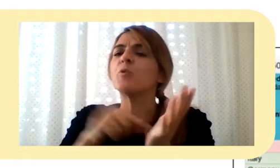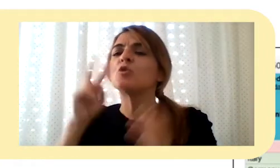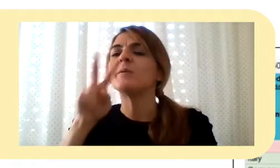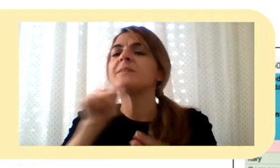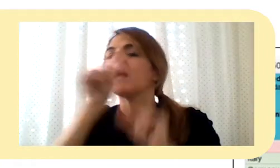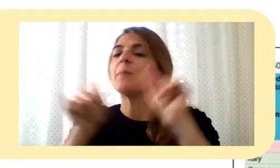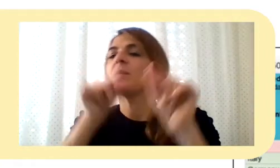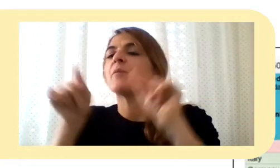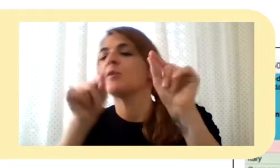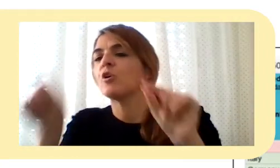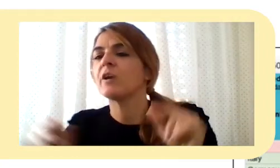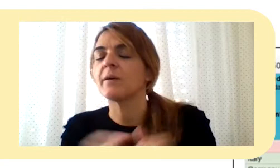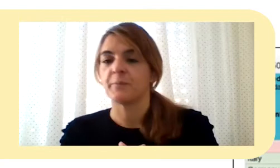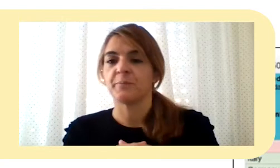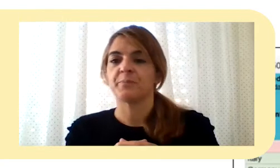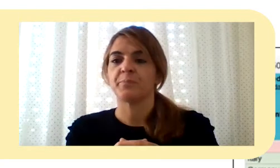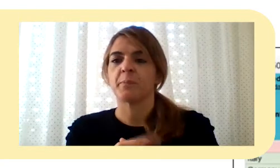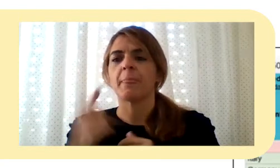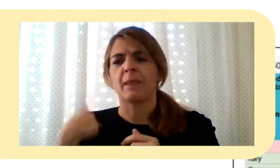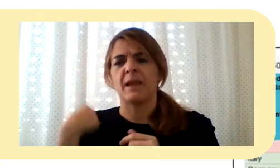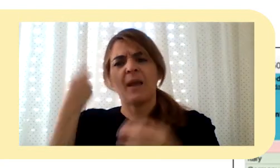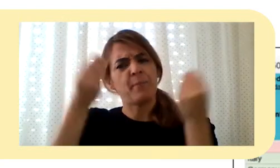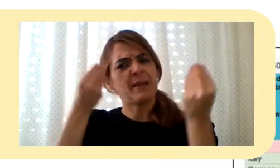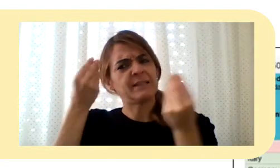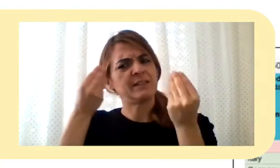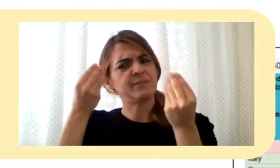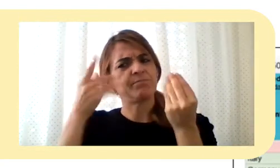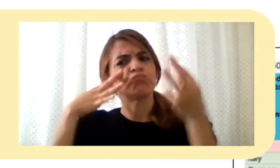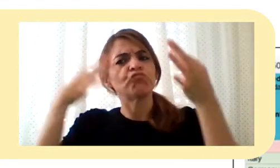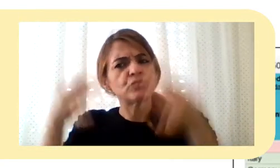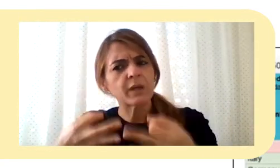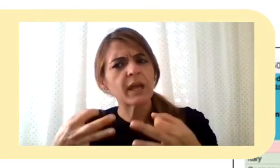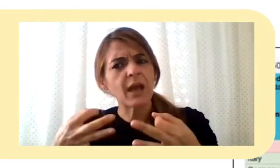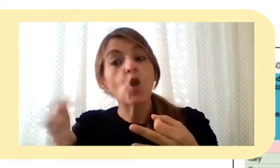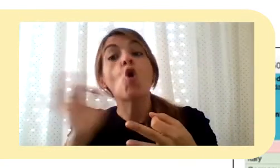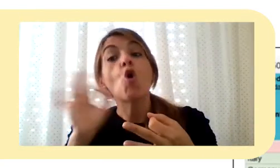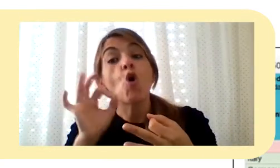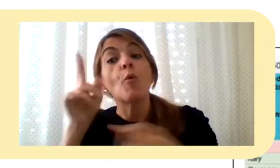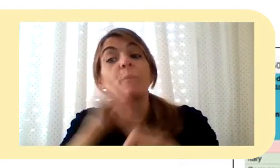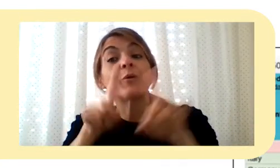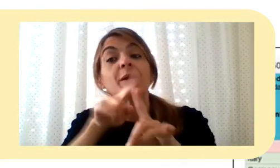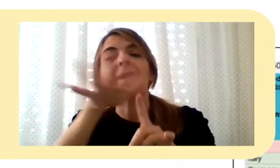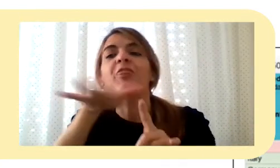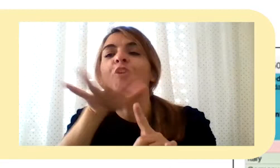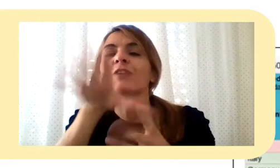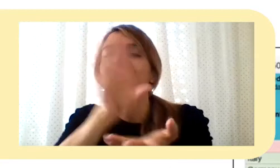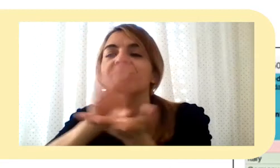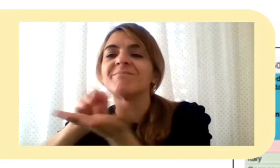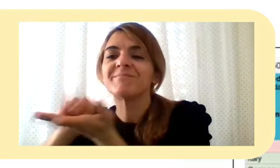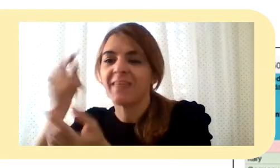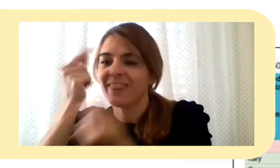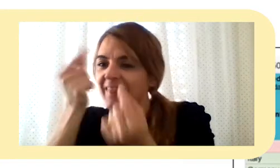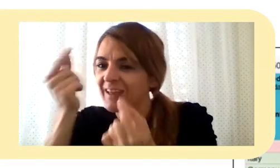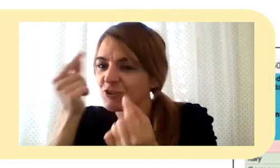soy epidemióloga, te planteas, ¿es real o hay un problema en recogida de datos? ¿Vale? Es un problema